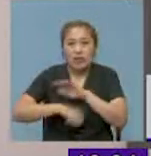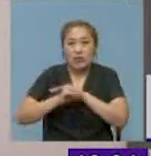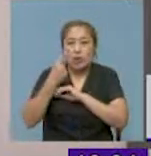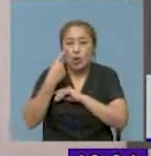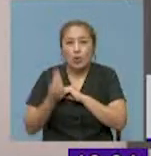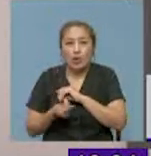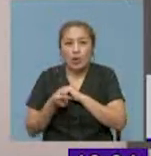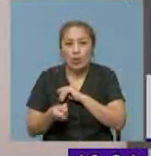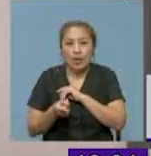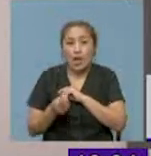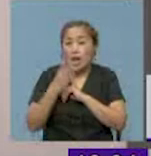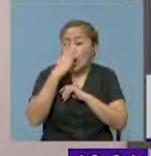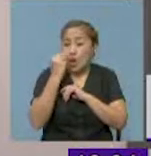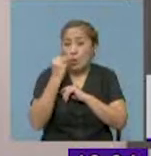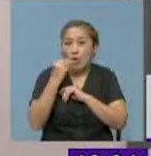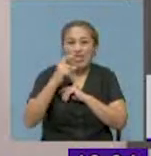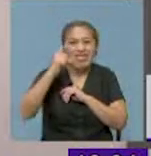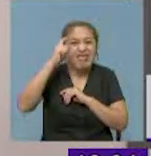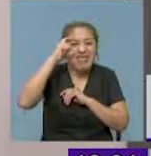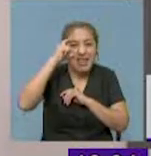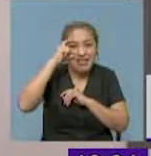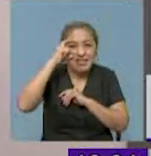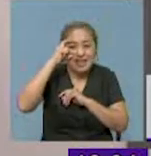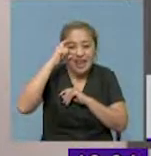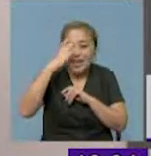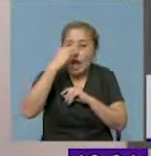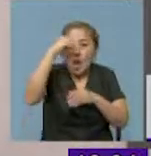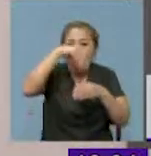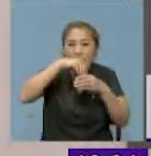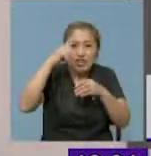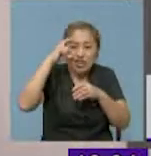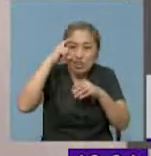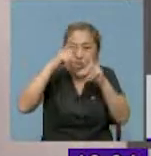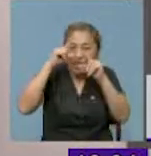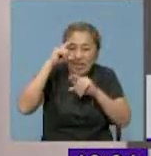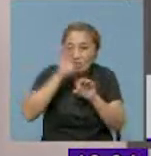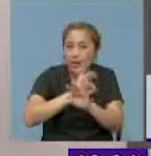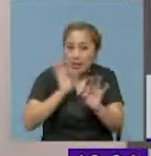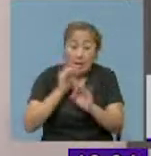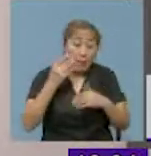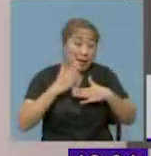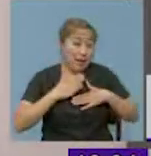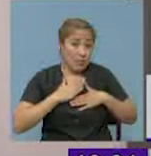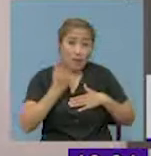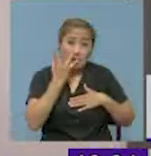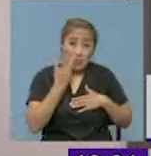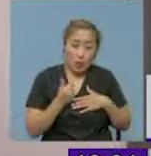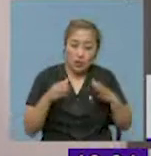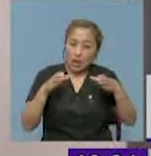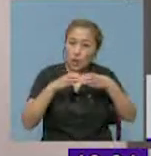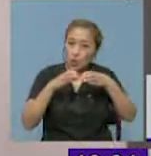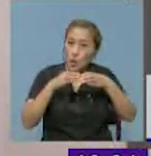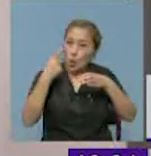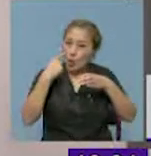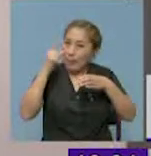tiempo a esta parte de gimnasia no juega por un día es definido para mí el enganche para mí es el enganche me gusta un equipo pueda poner